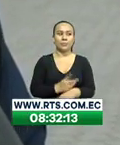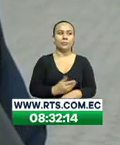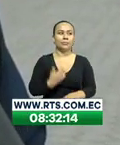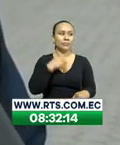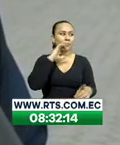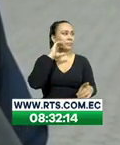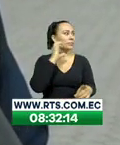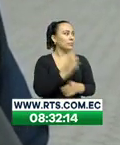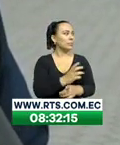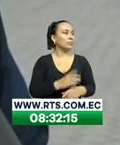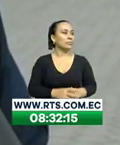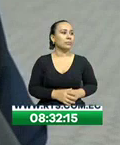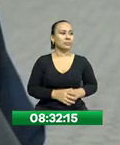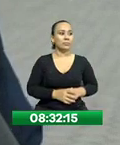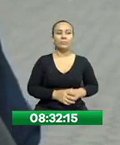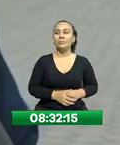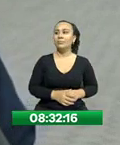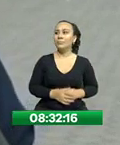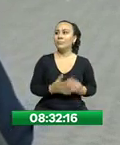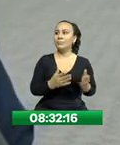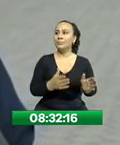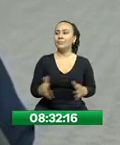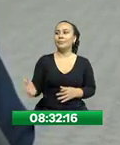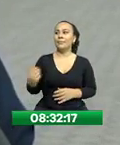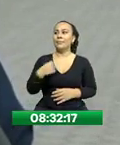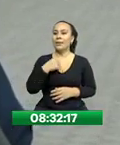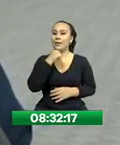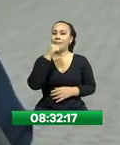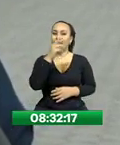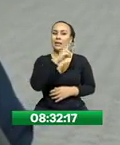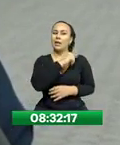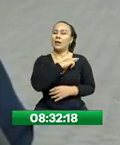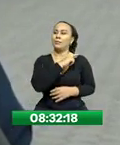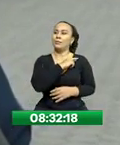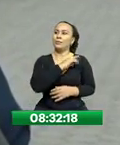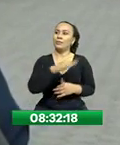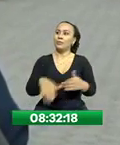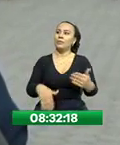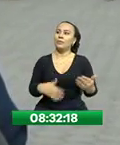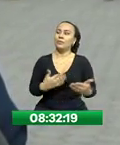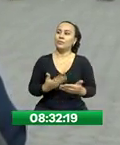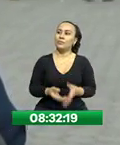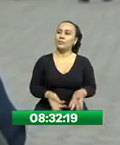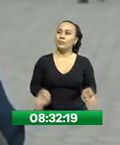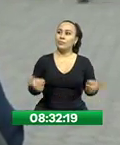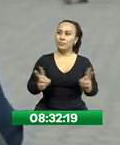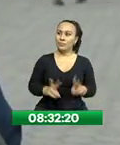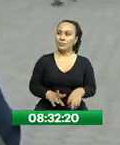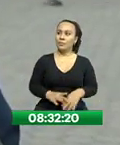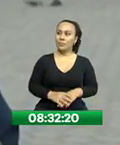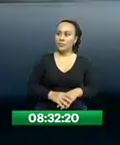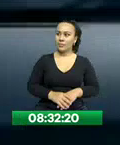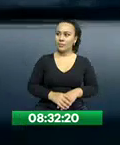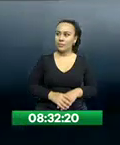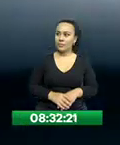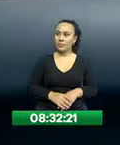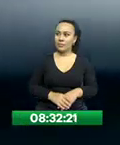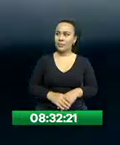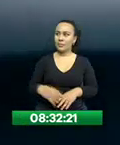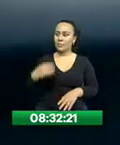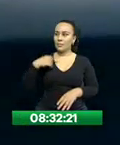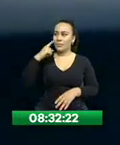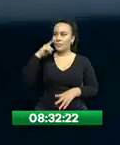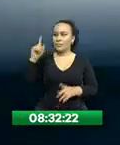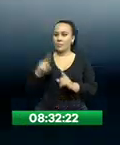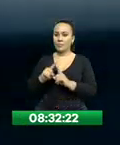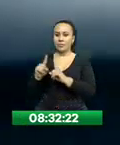Reprochable también por la irresponsabilidad. Yo también soy un conductor profesional de muchísimos años. Nadie